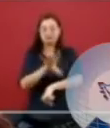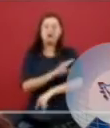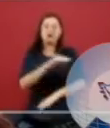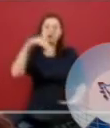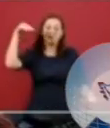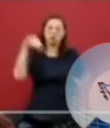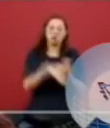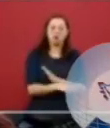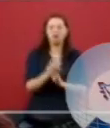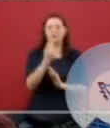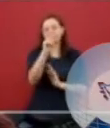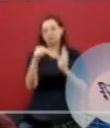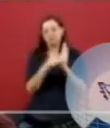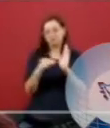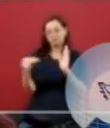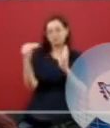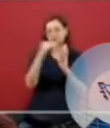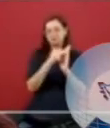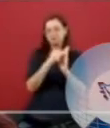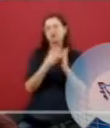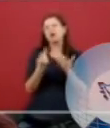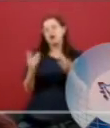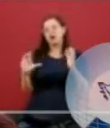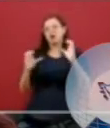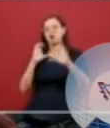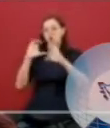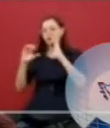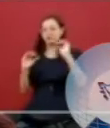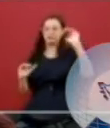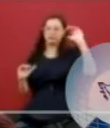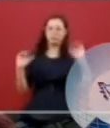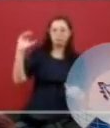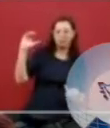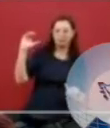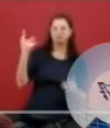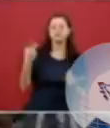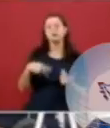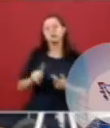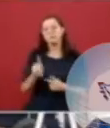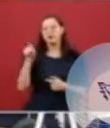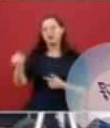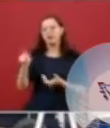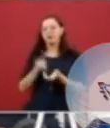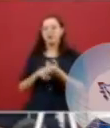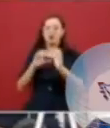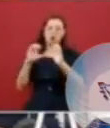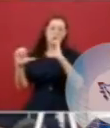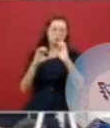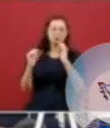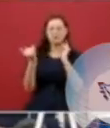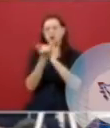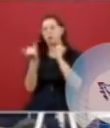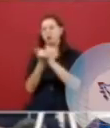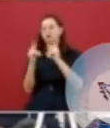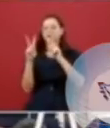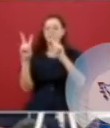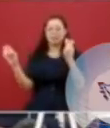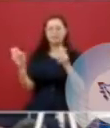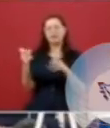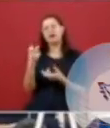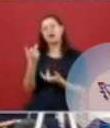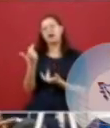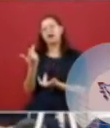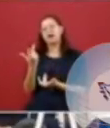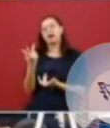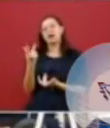a 3,000 millones, inferior a telecomunicaciones. Pero en telecomunicaciones también hay una inversión de 1,700 por la compra